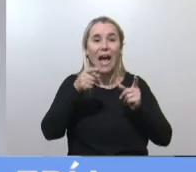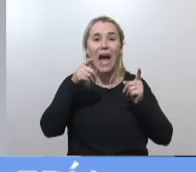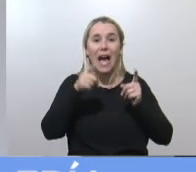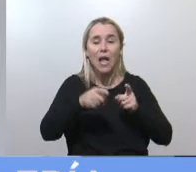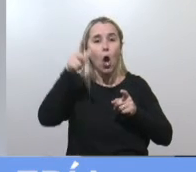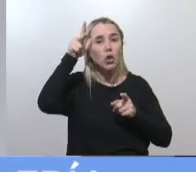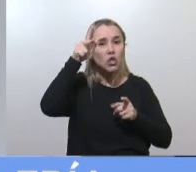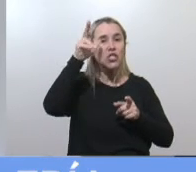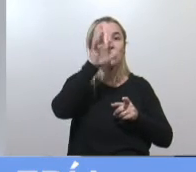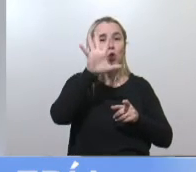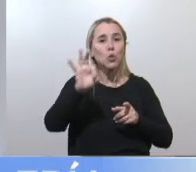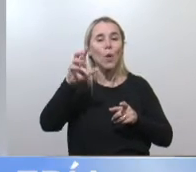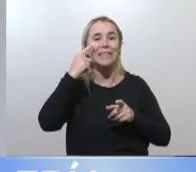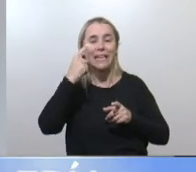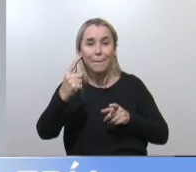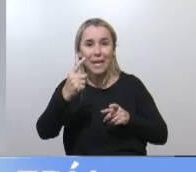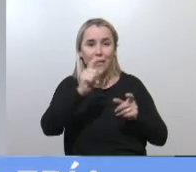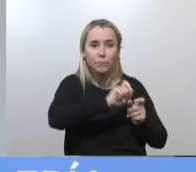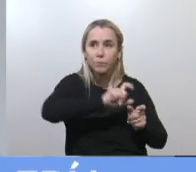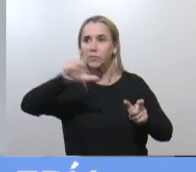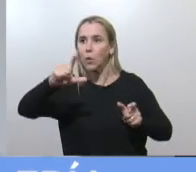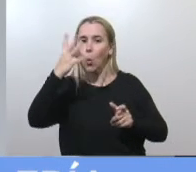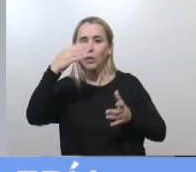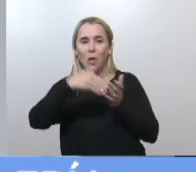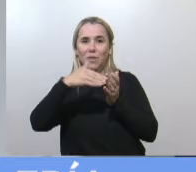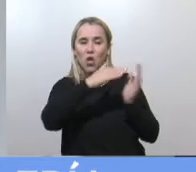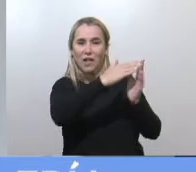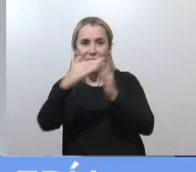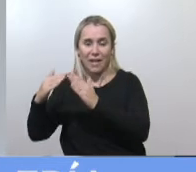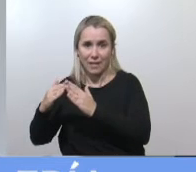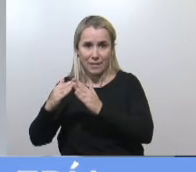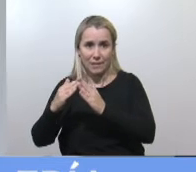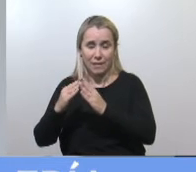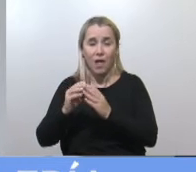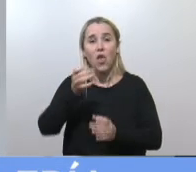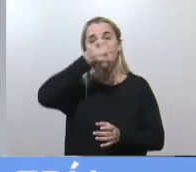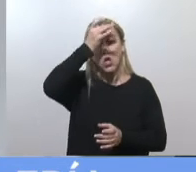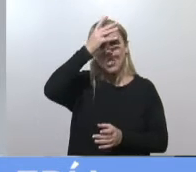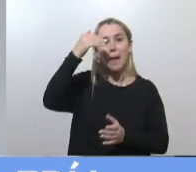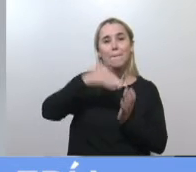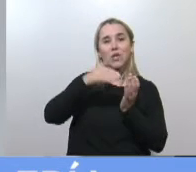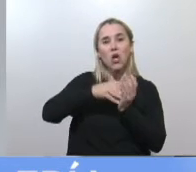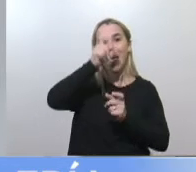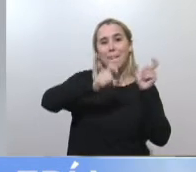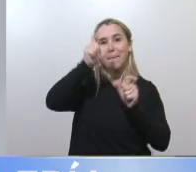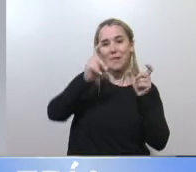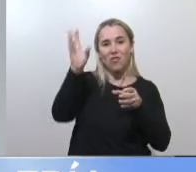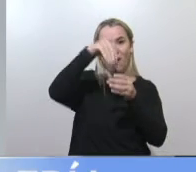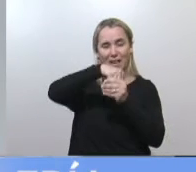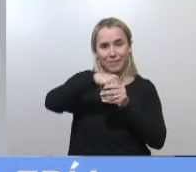de 850.000 a 4 millones de hogares, involucrando a 12 millones de personas